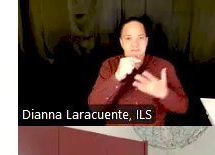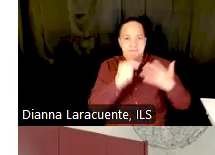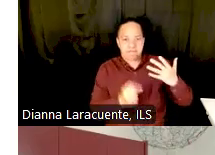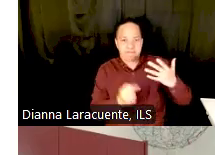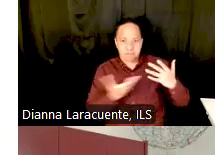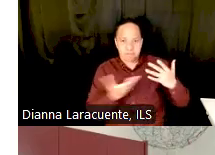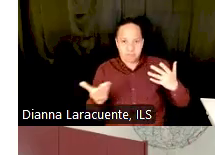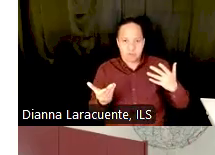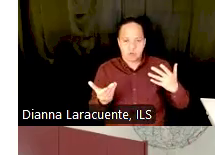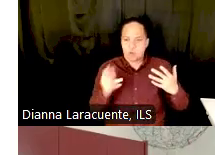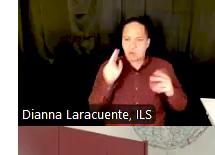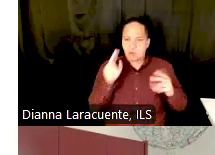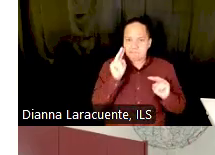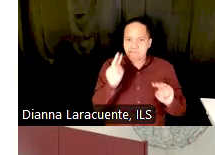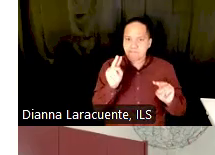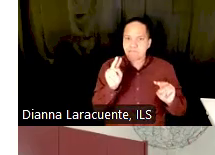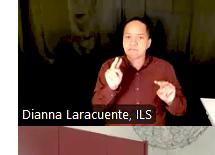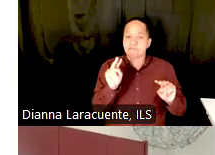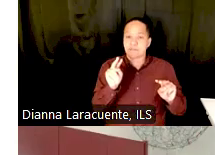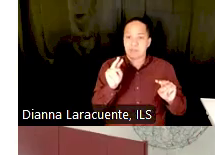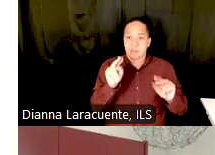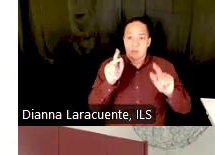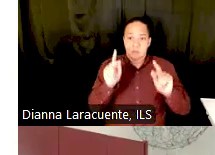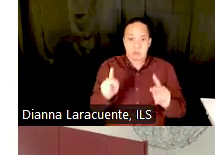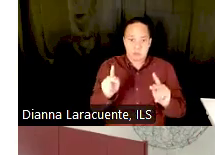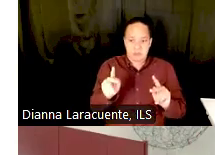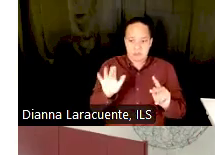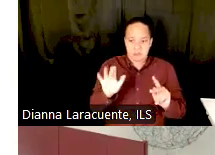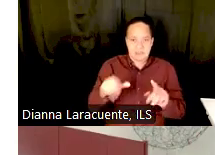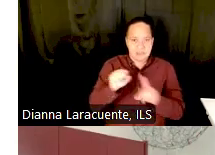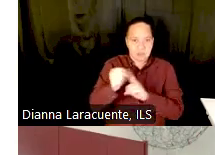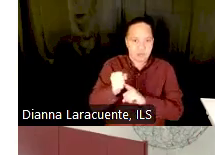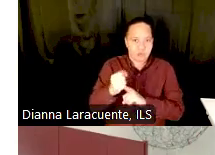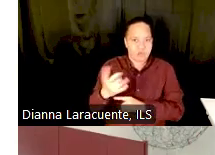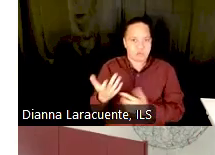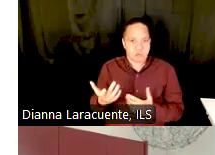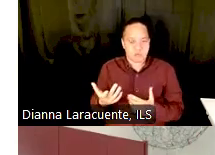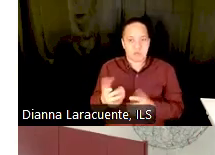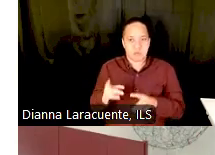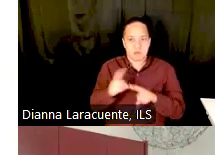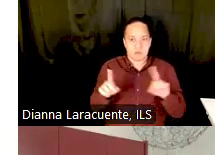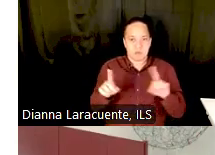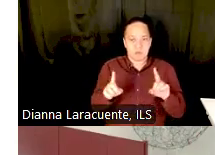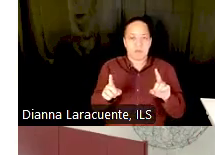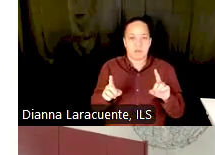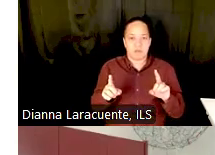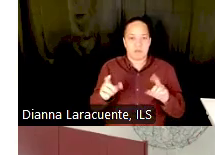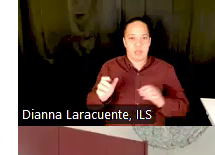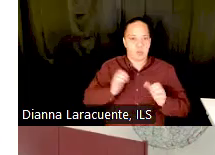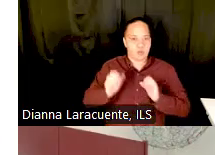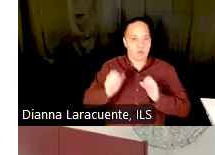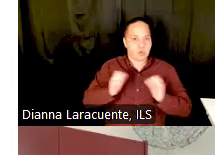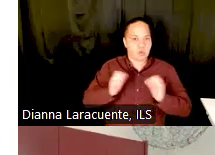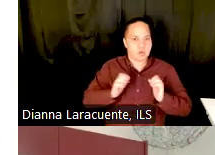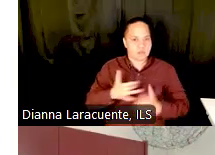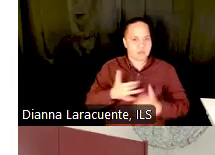que uno está observando en la persona que se encuentra en ese estado, pero también la emoción que genera en